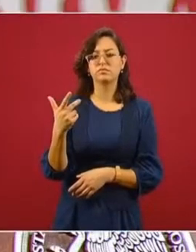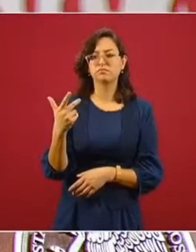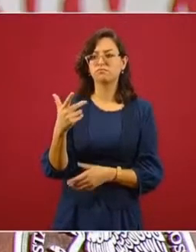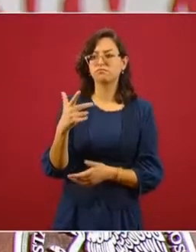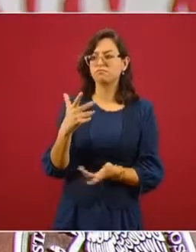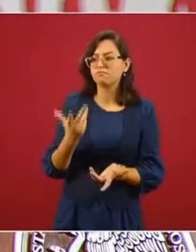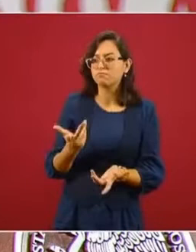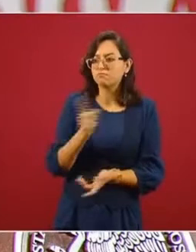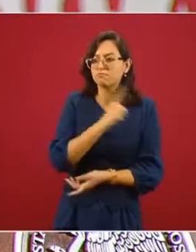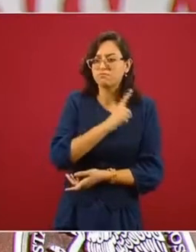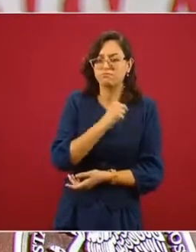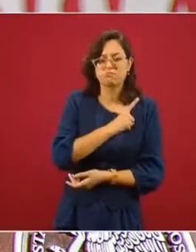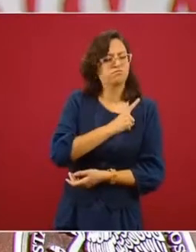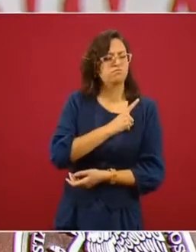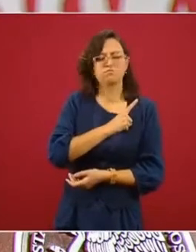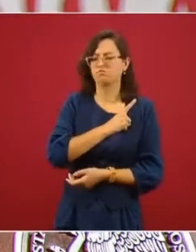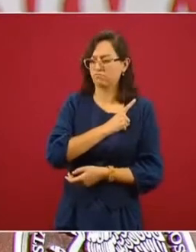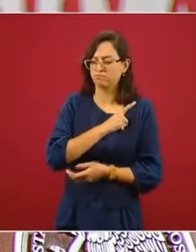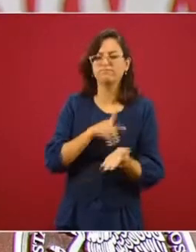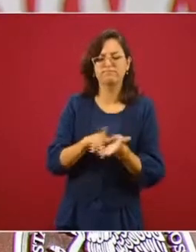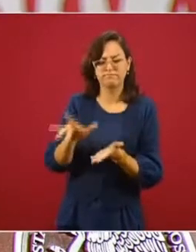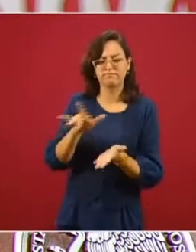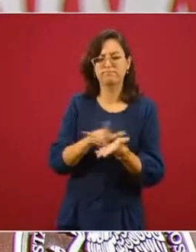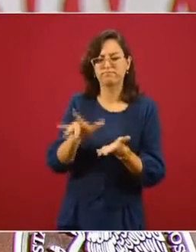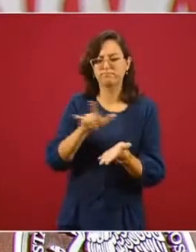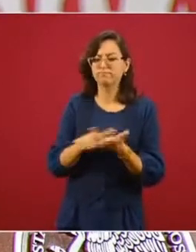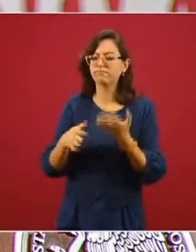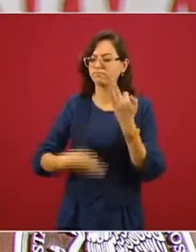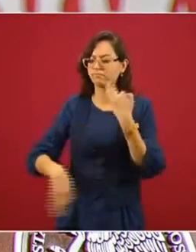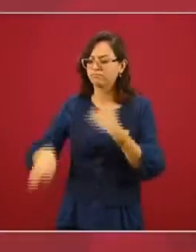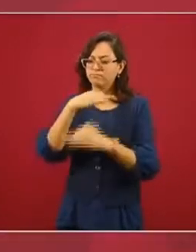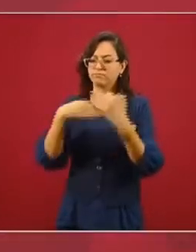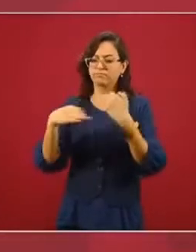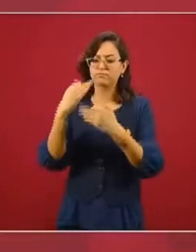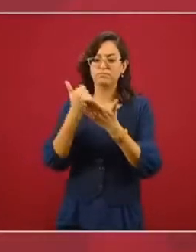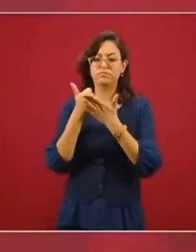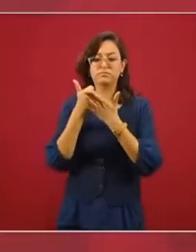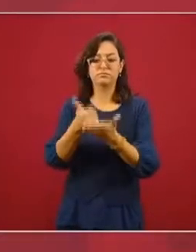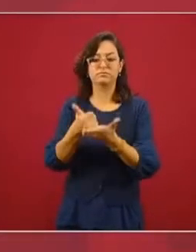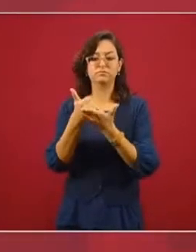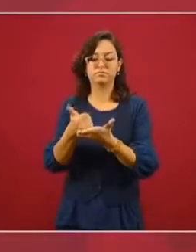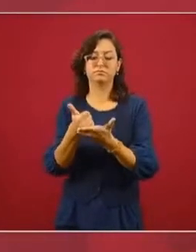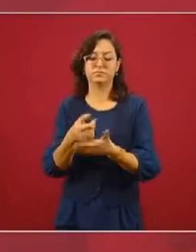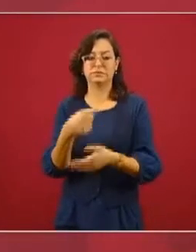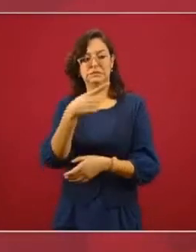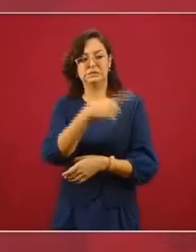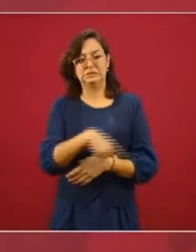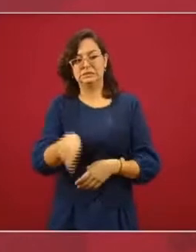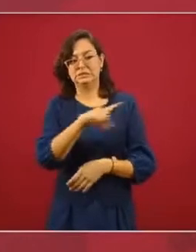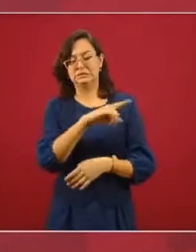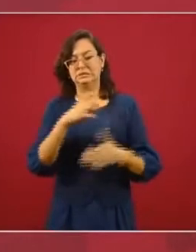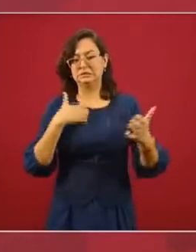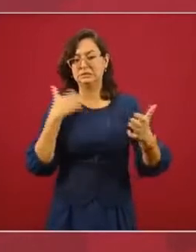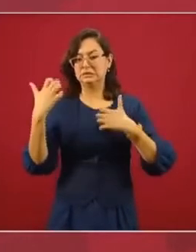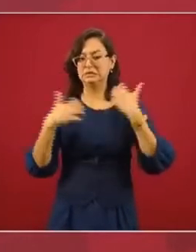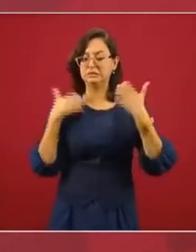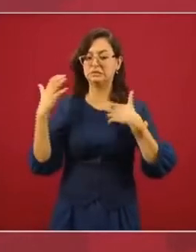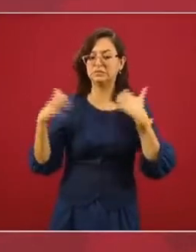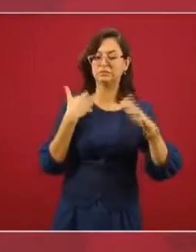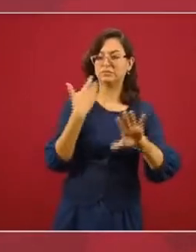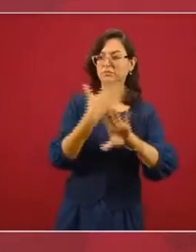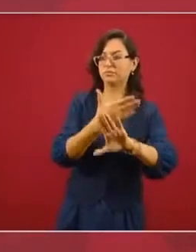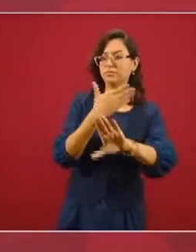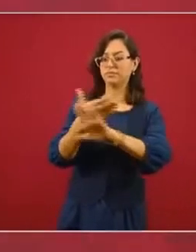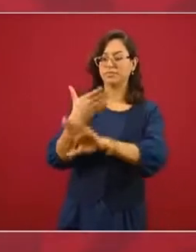sola, que todos ayudemos ante estas provocaciones. Y en la